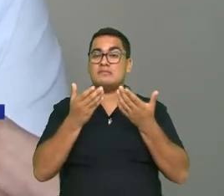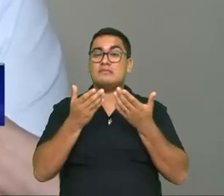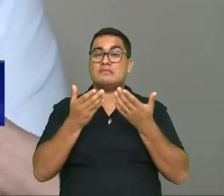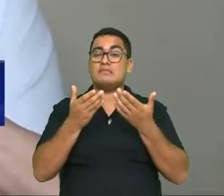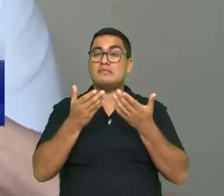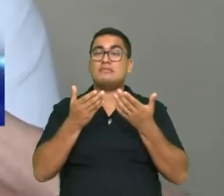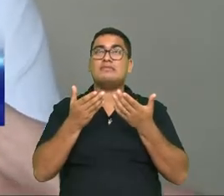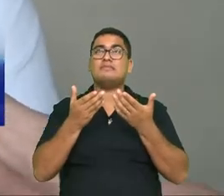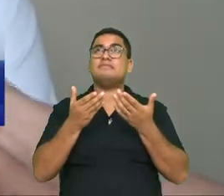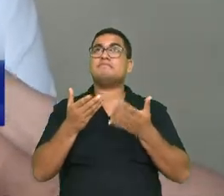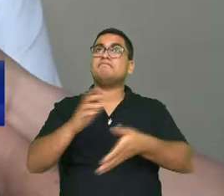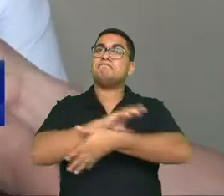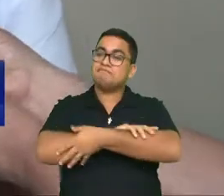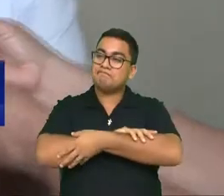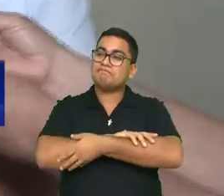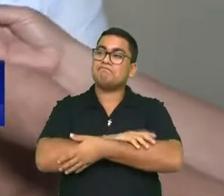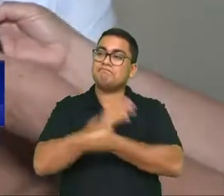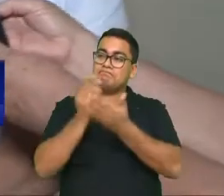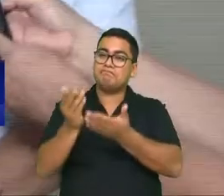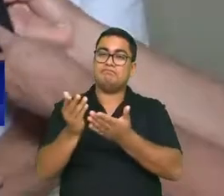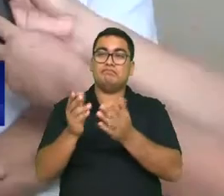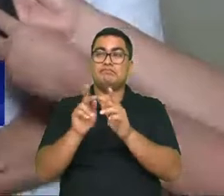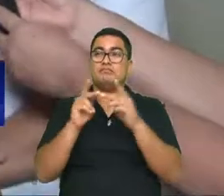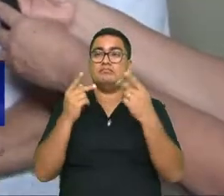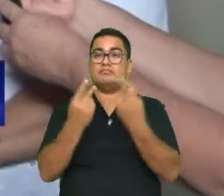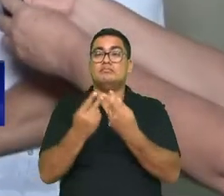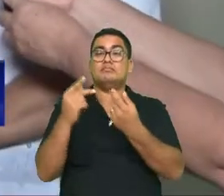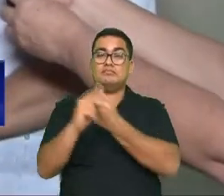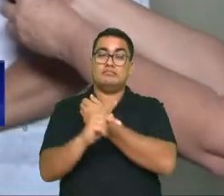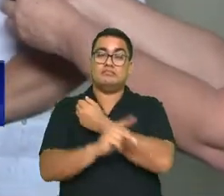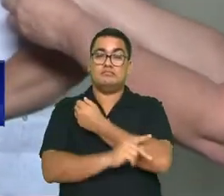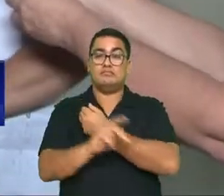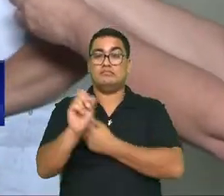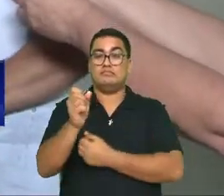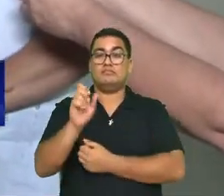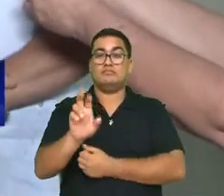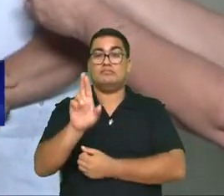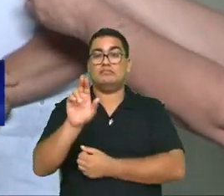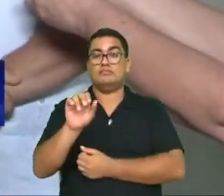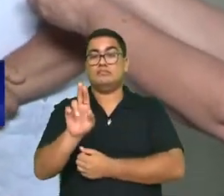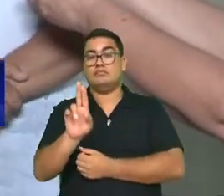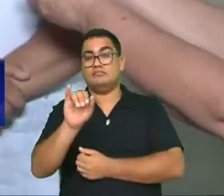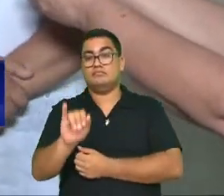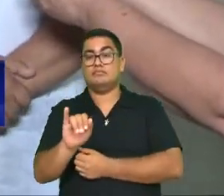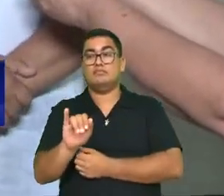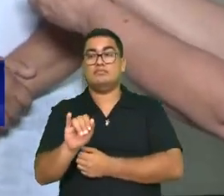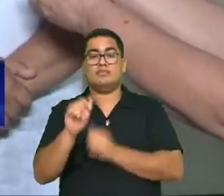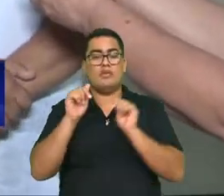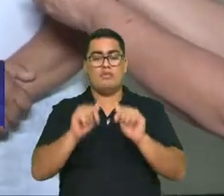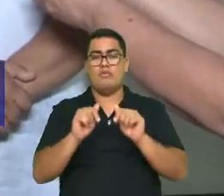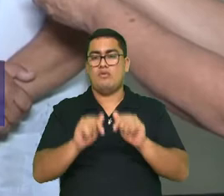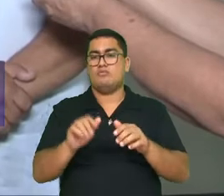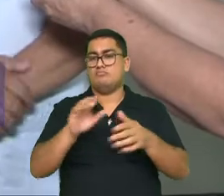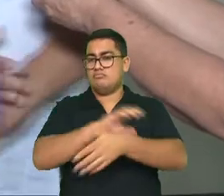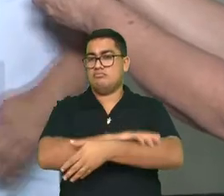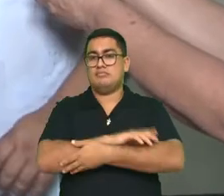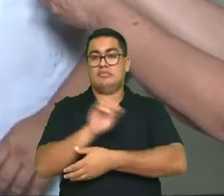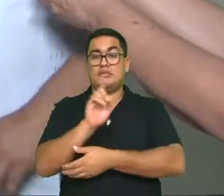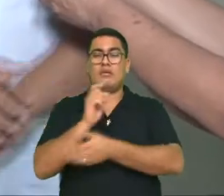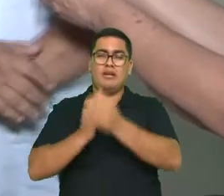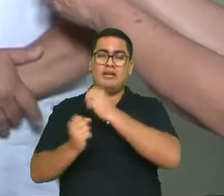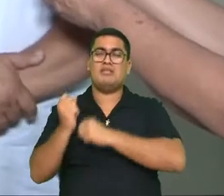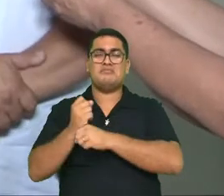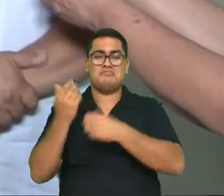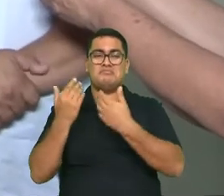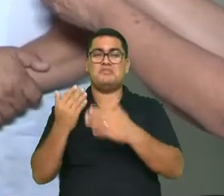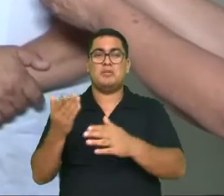demostrarles nuestra solidaridad para el pueblo saharaui. Solidaridad que no es desde estos momentos, sino que tiene años